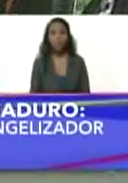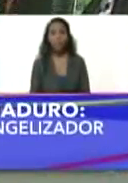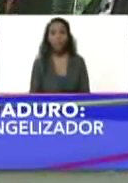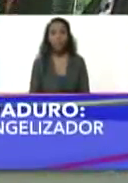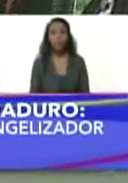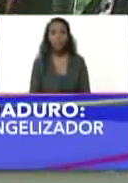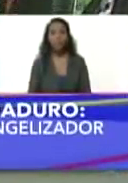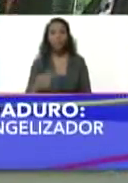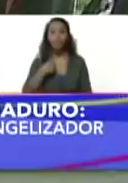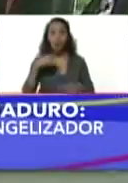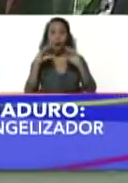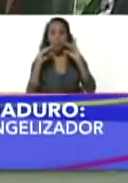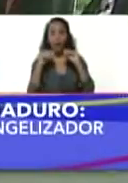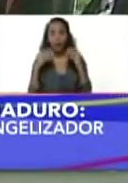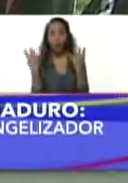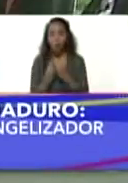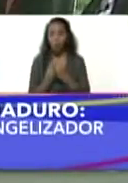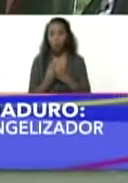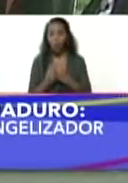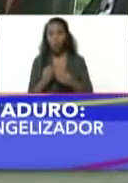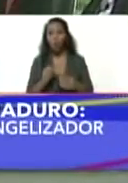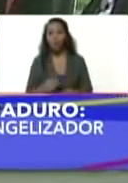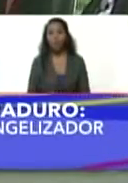Yo voy a hablar con Héctor,